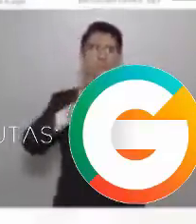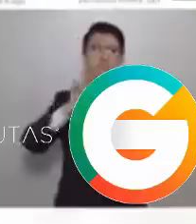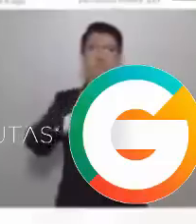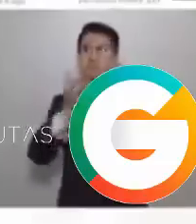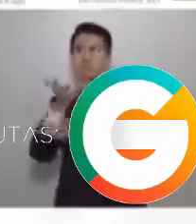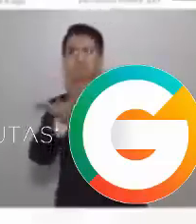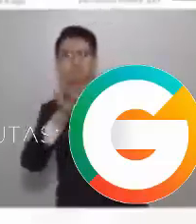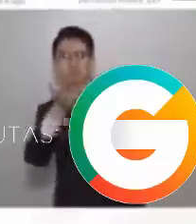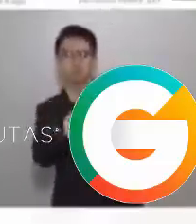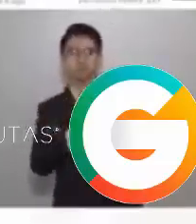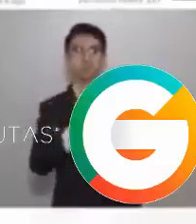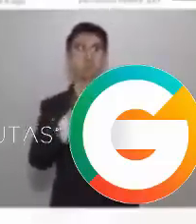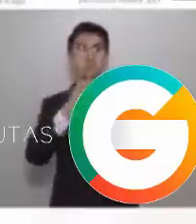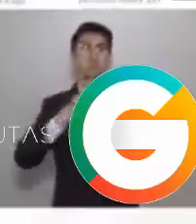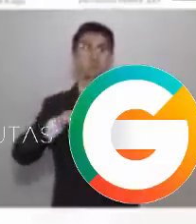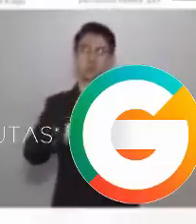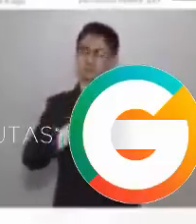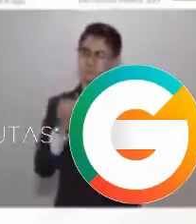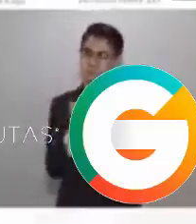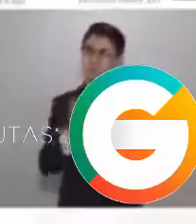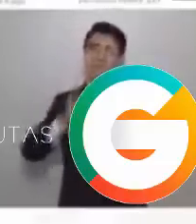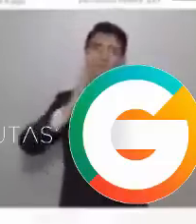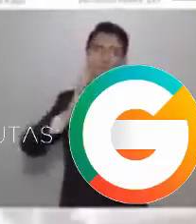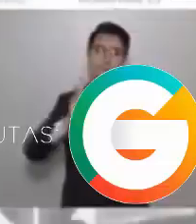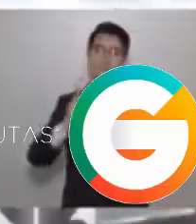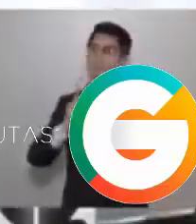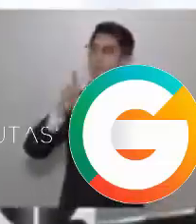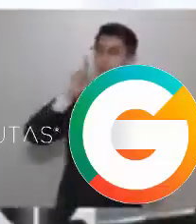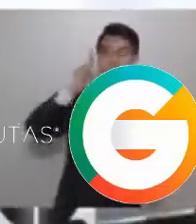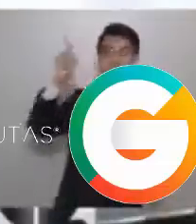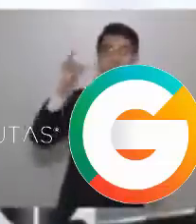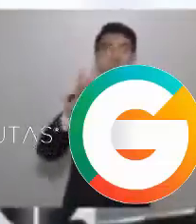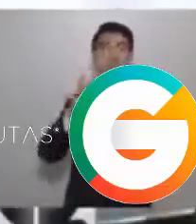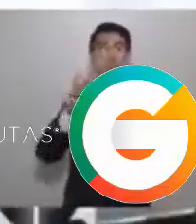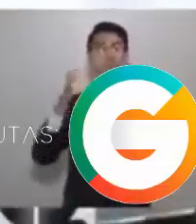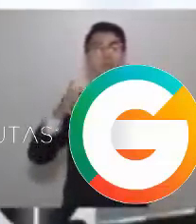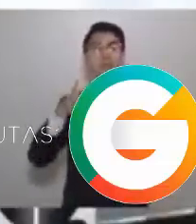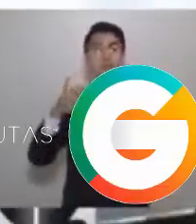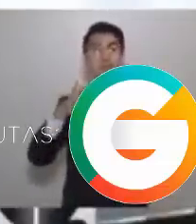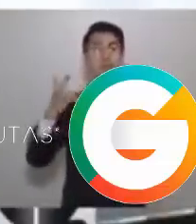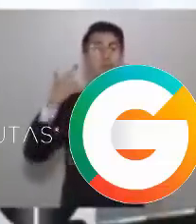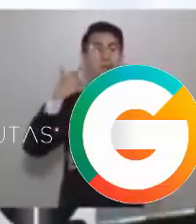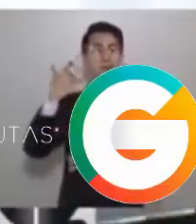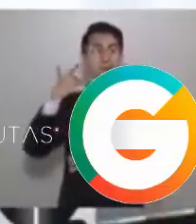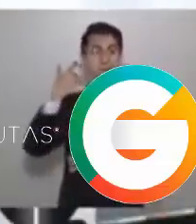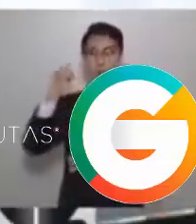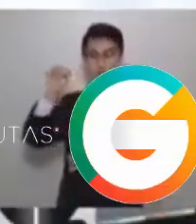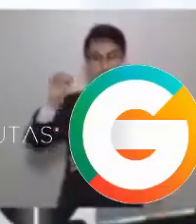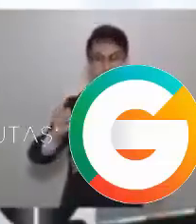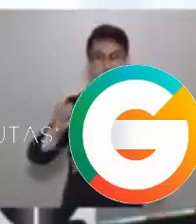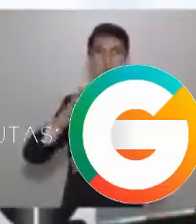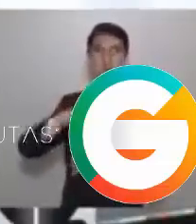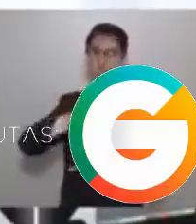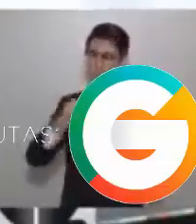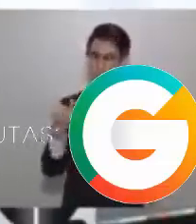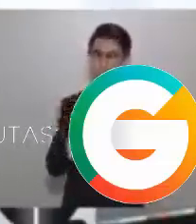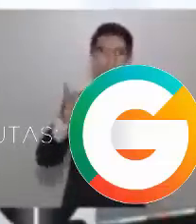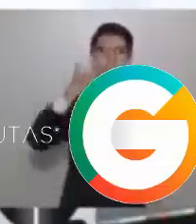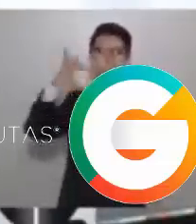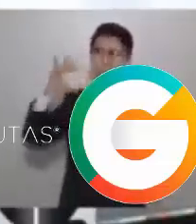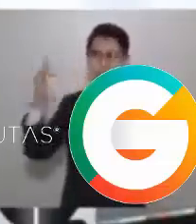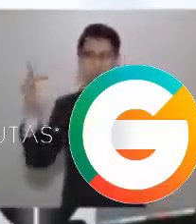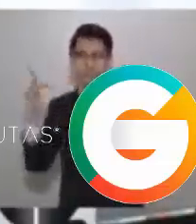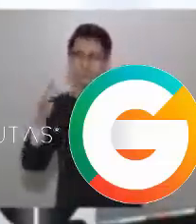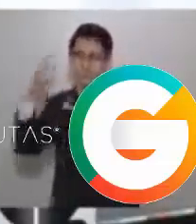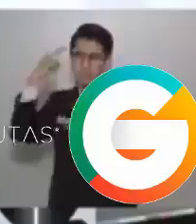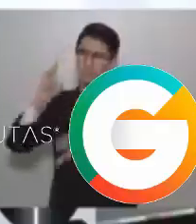del sur de California y con autoridades federales de los Estados Unidos. Se nos compartimentó que este vehículo cuenta, de hecho,